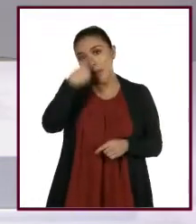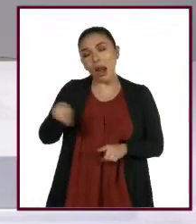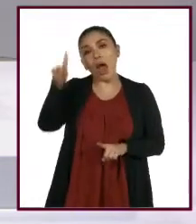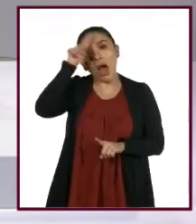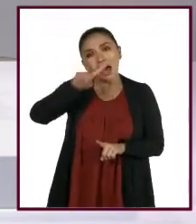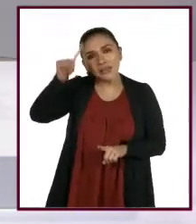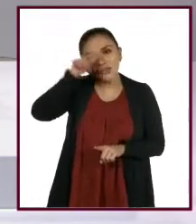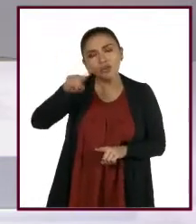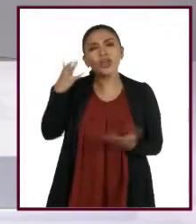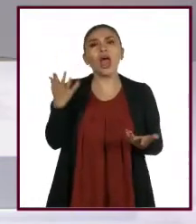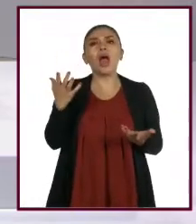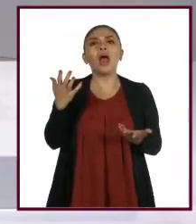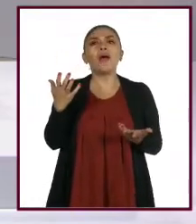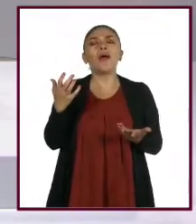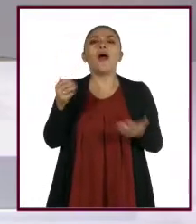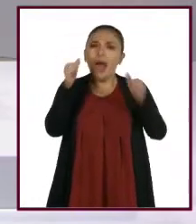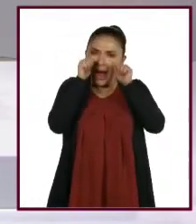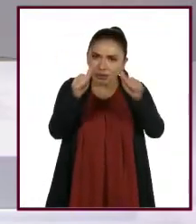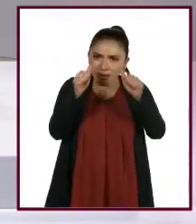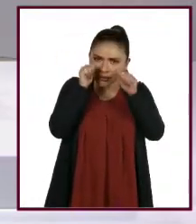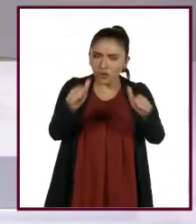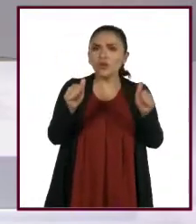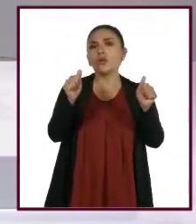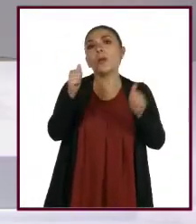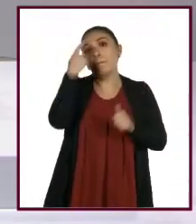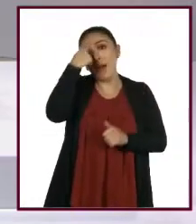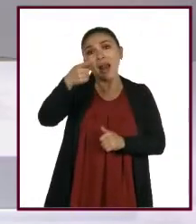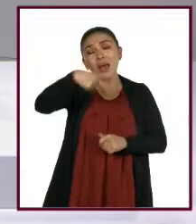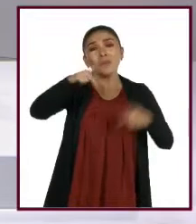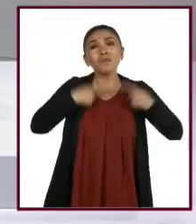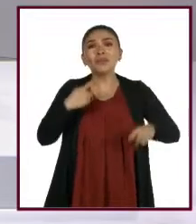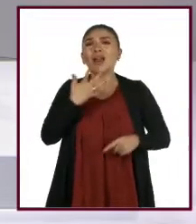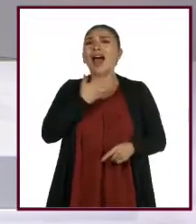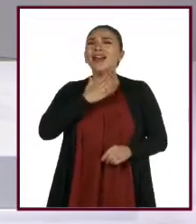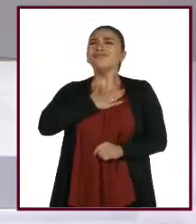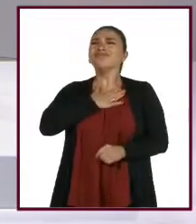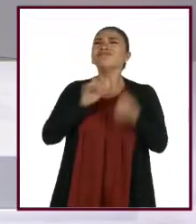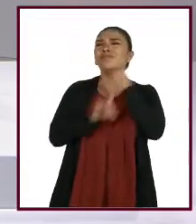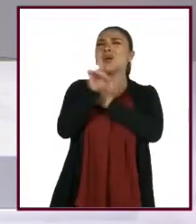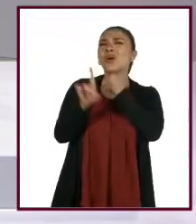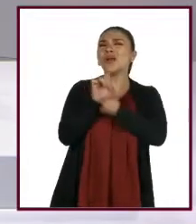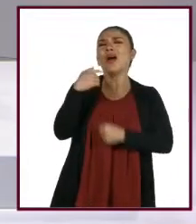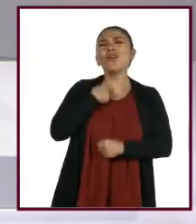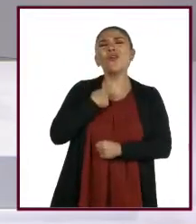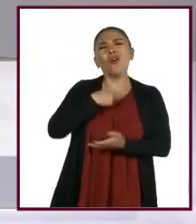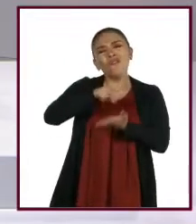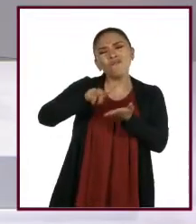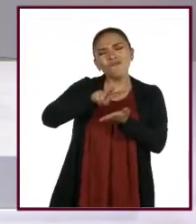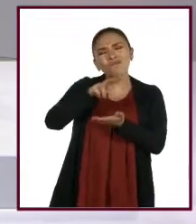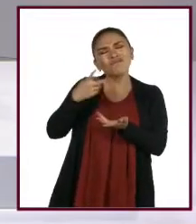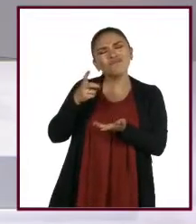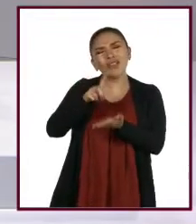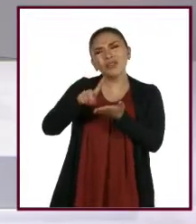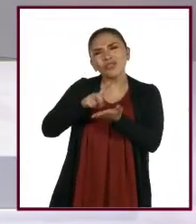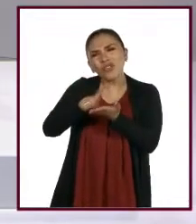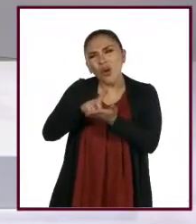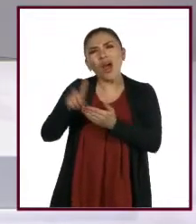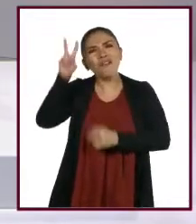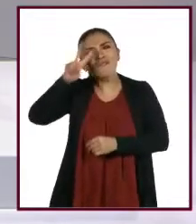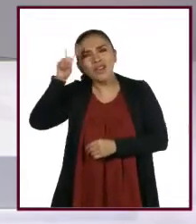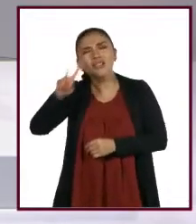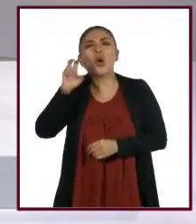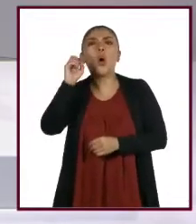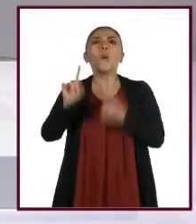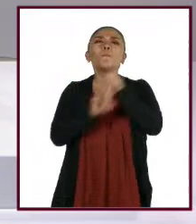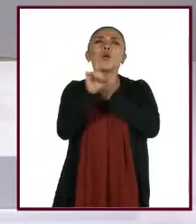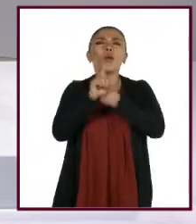asesoría, de atención directamente para quien está en una circunstancia de consumo, incluso para alteraciones emocionales, mentales. Entonces, doctor,